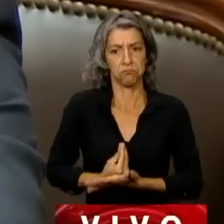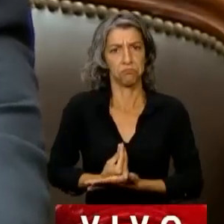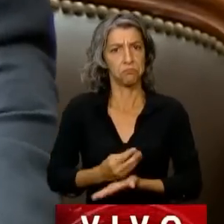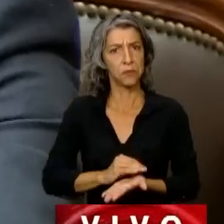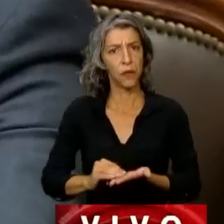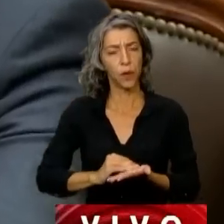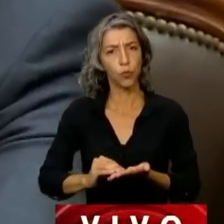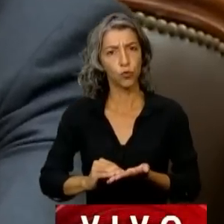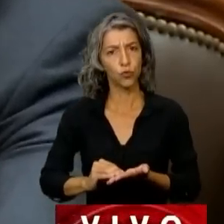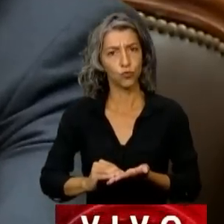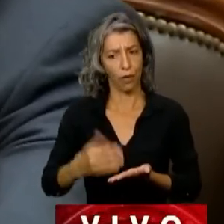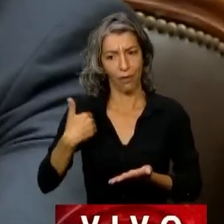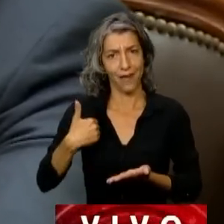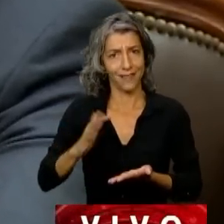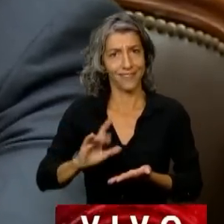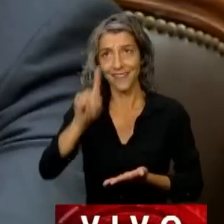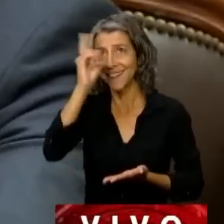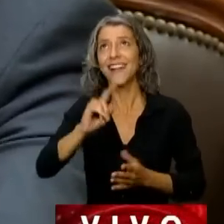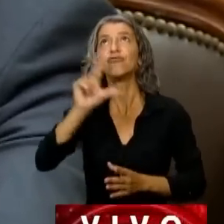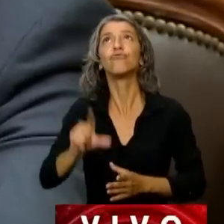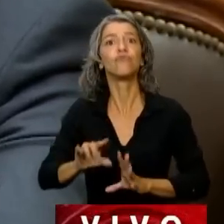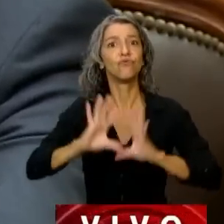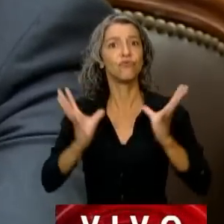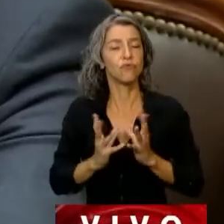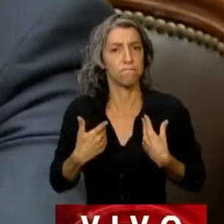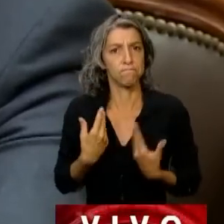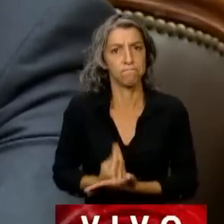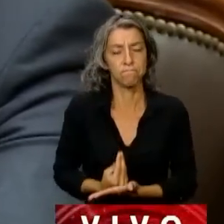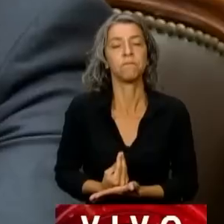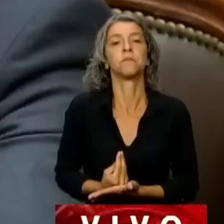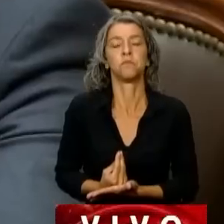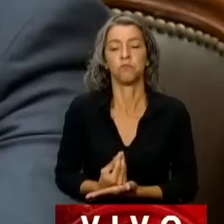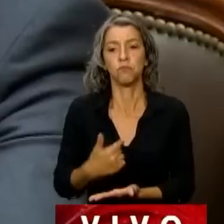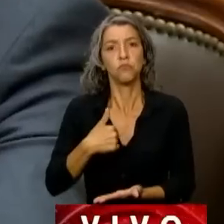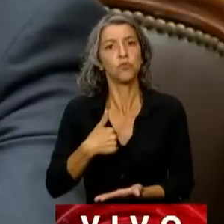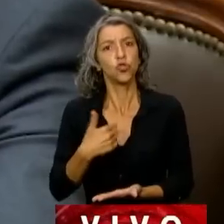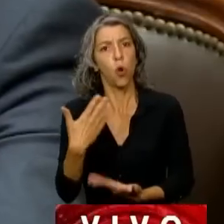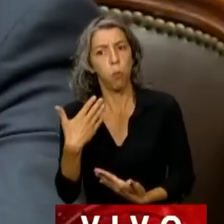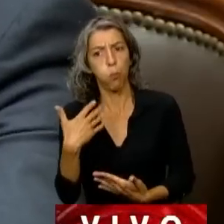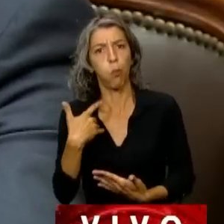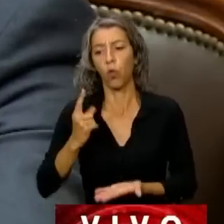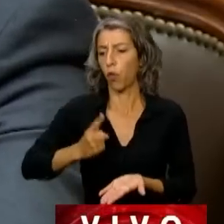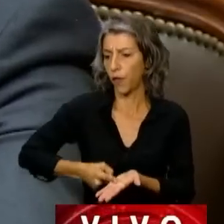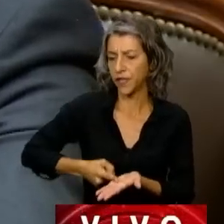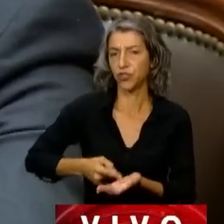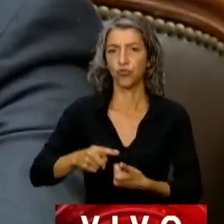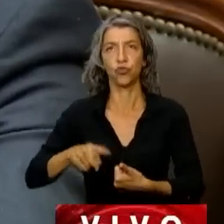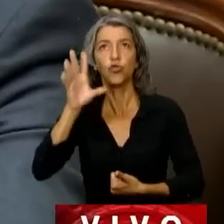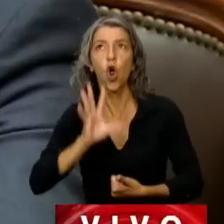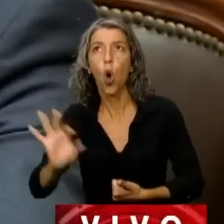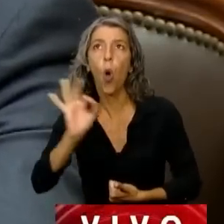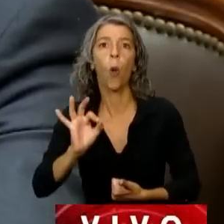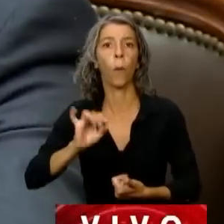Argentina, tengo el derecho de opinar como quiera, de fundamentar mis decisiones,